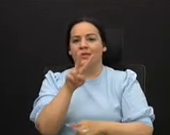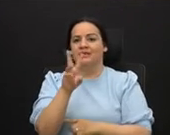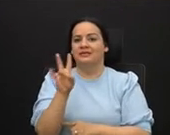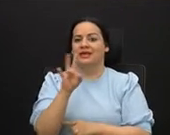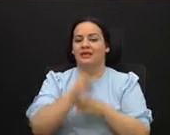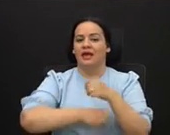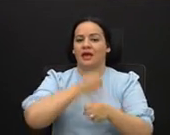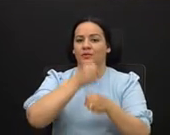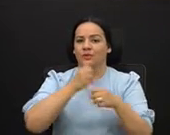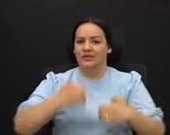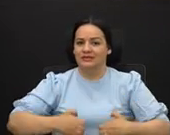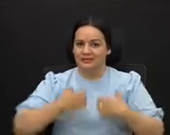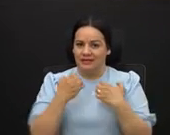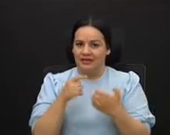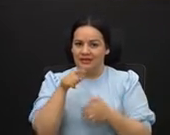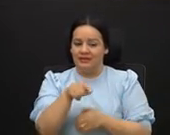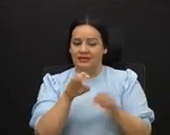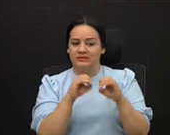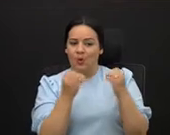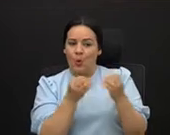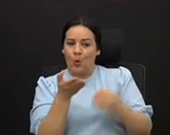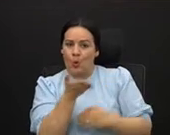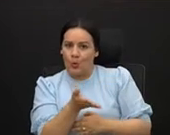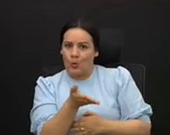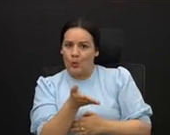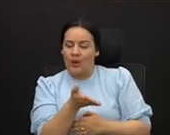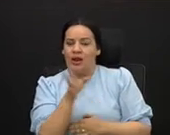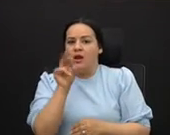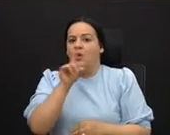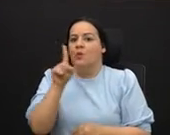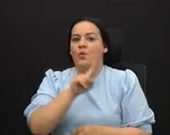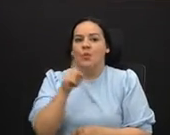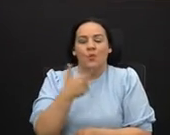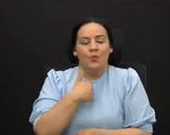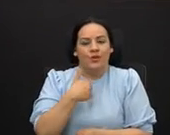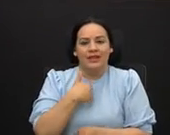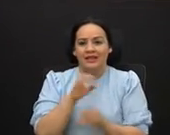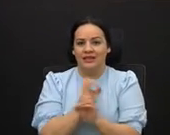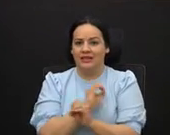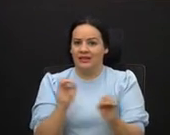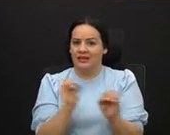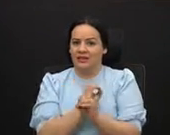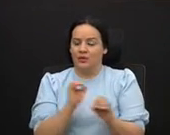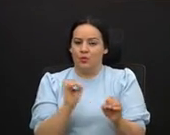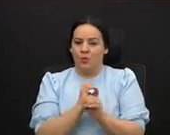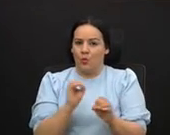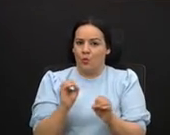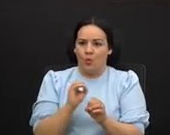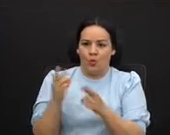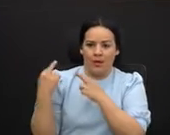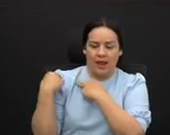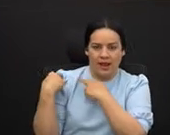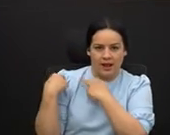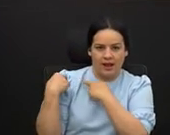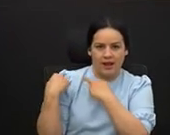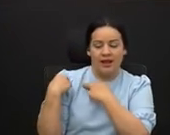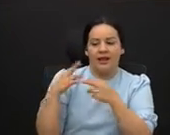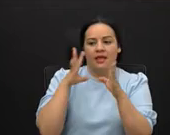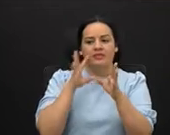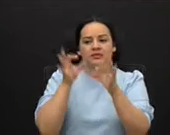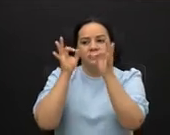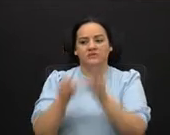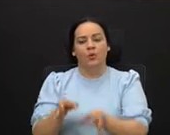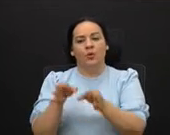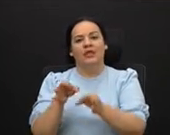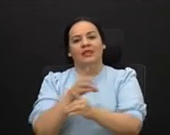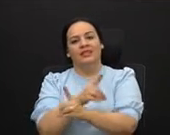años de existencia de este órgano, no tiene ninguna injerencia en las decisiones de la